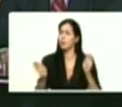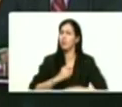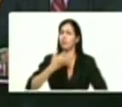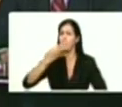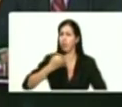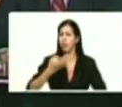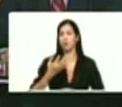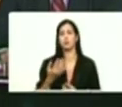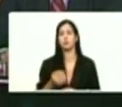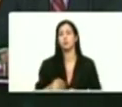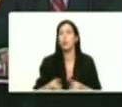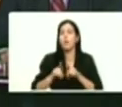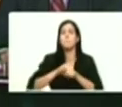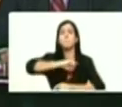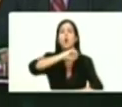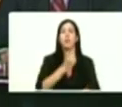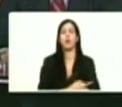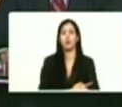poder